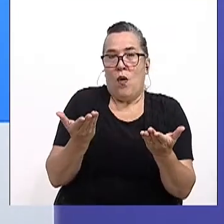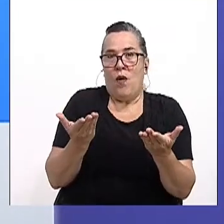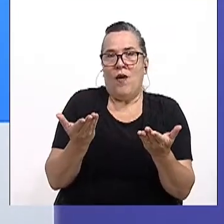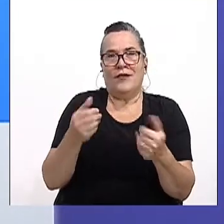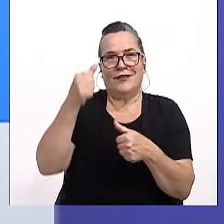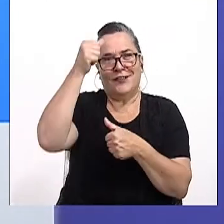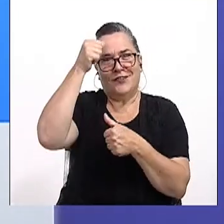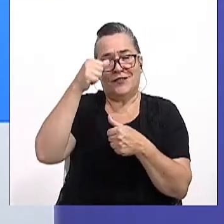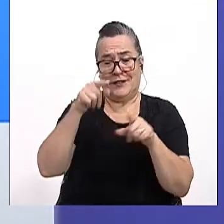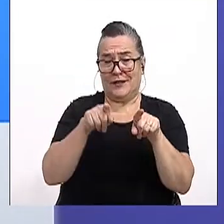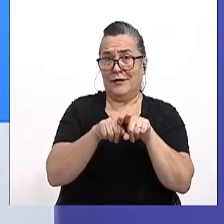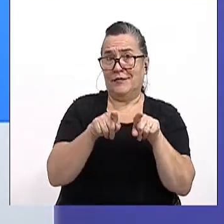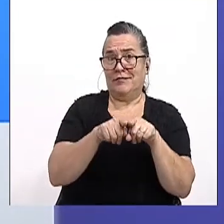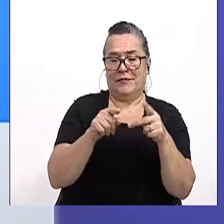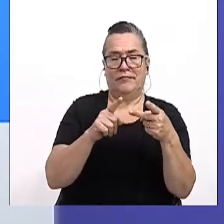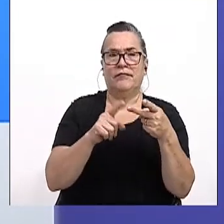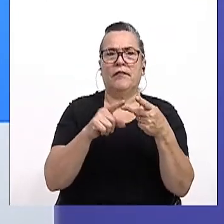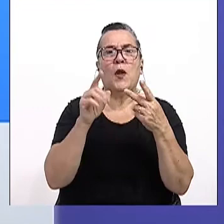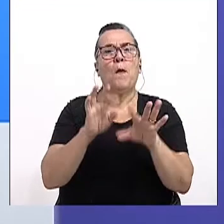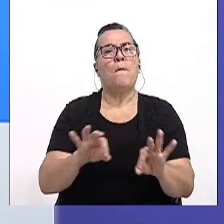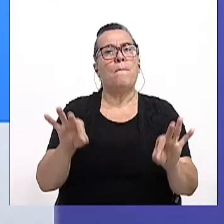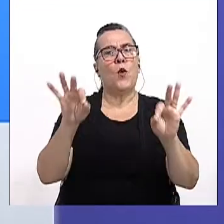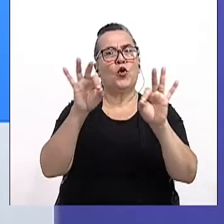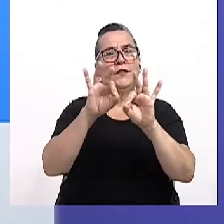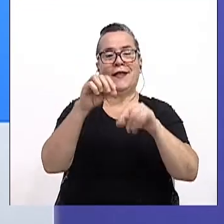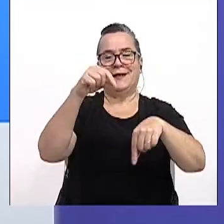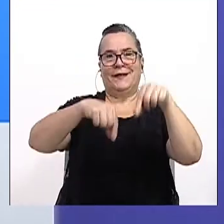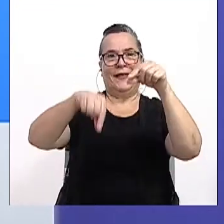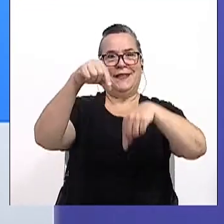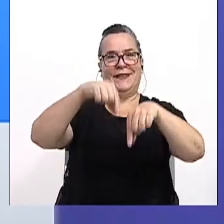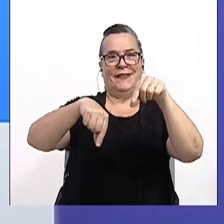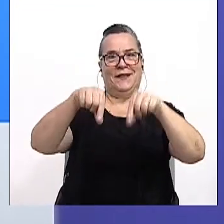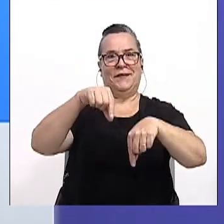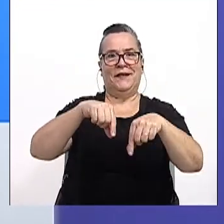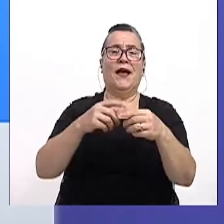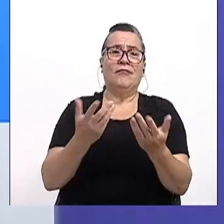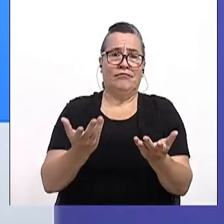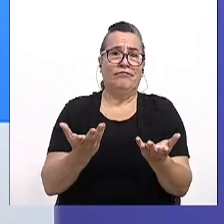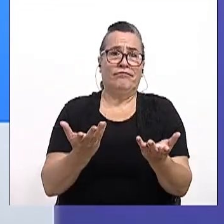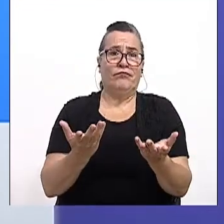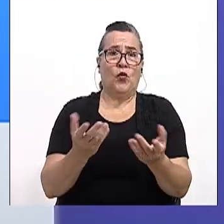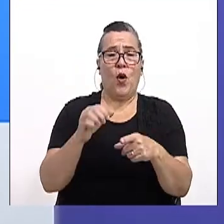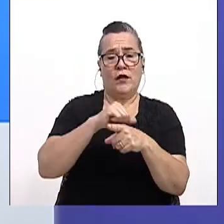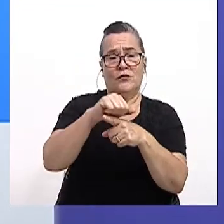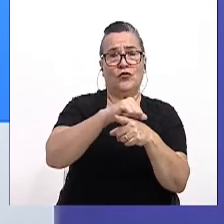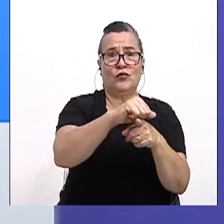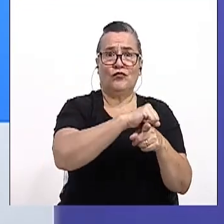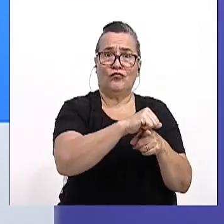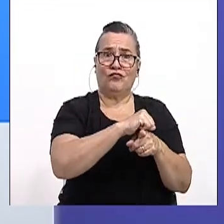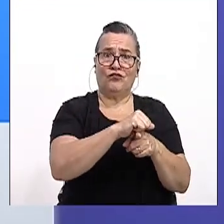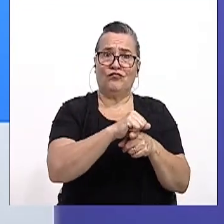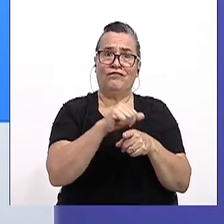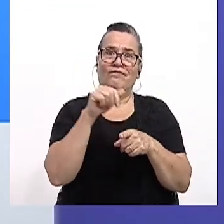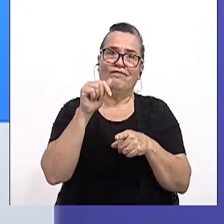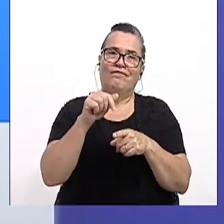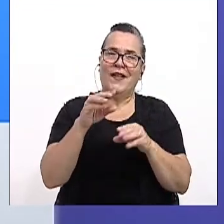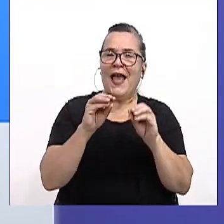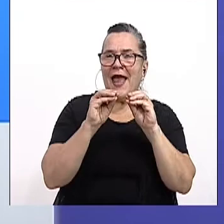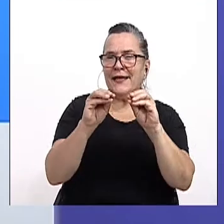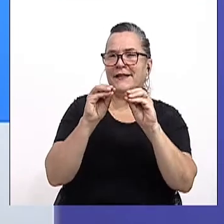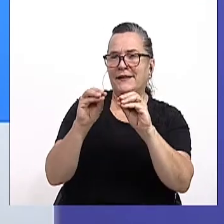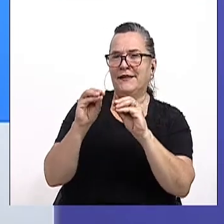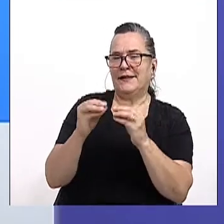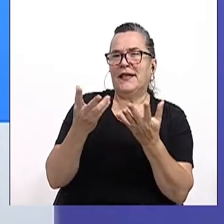también hablamos de la importancia de la química a la hora también de poner en práctica estas enseñanzas.